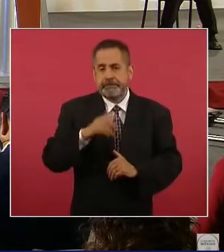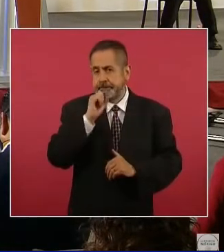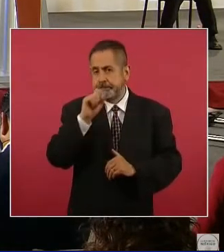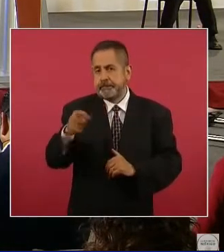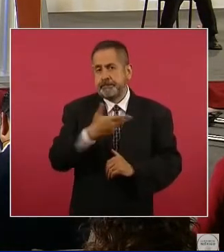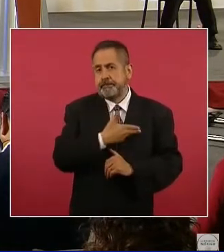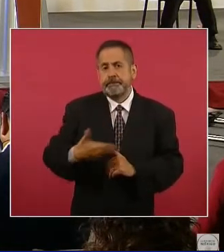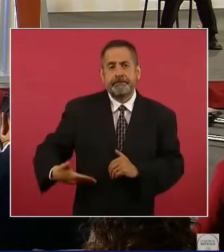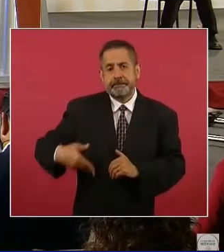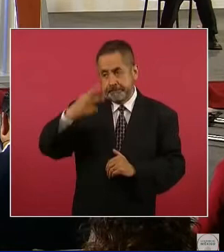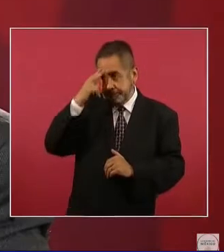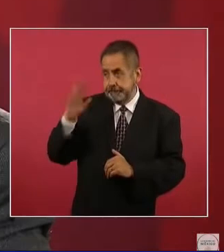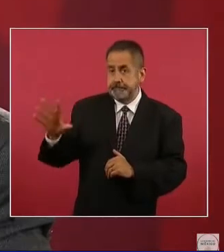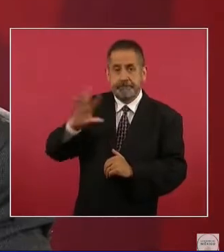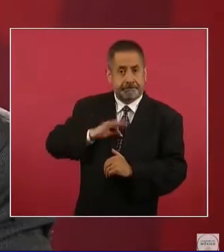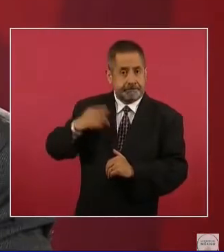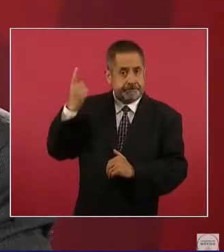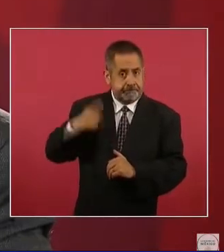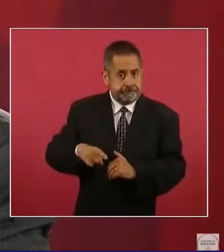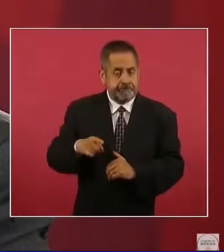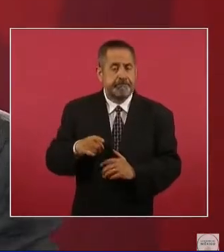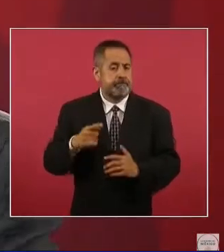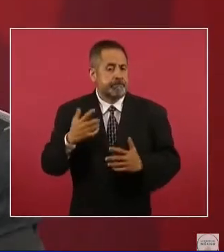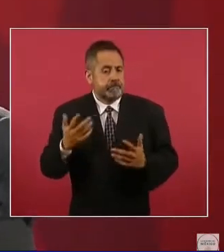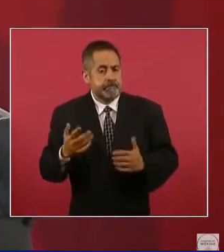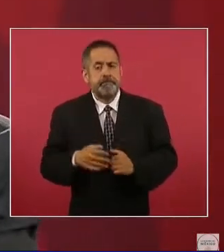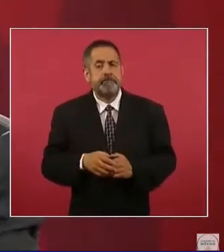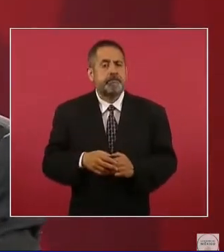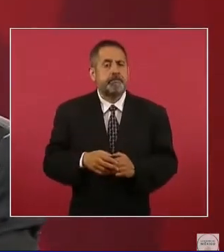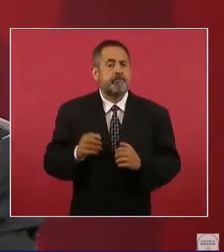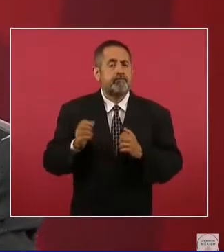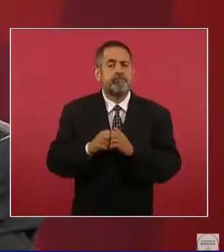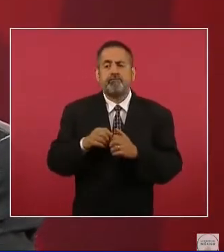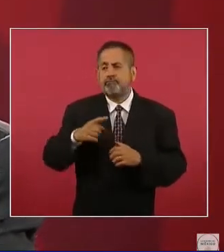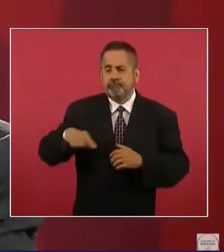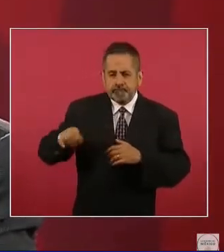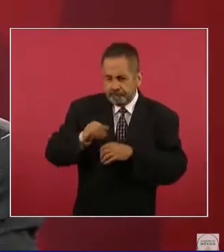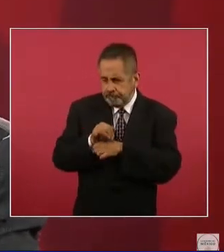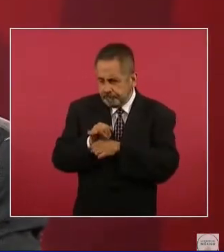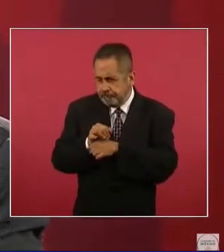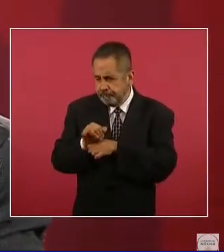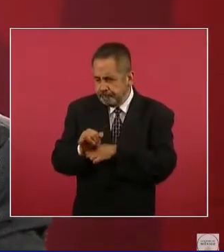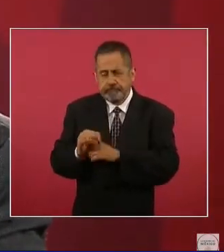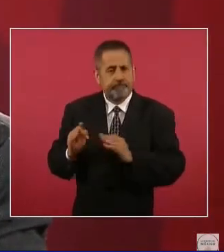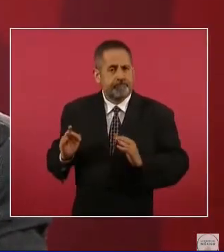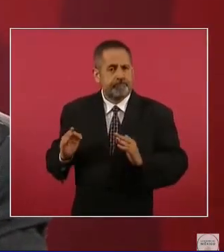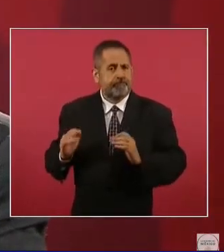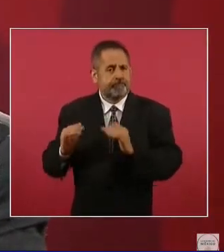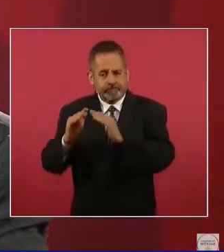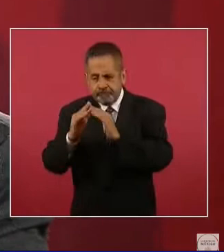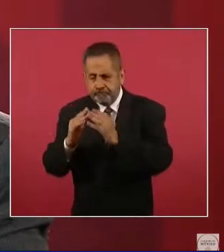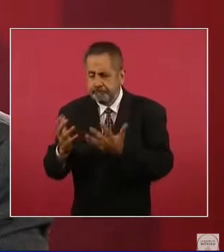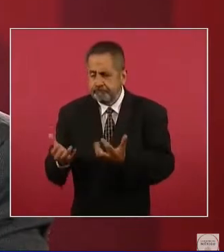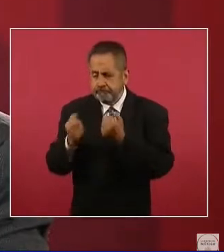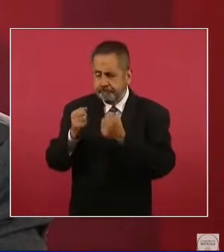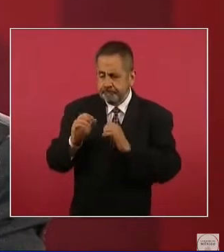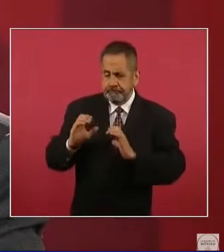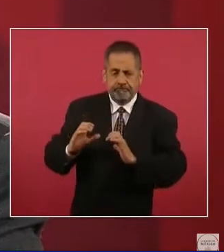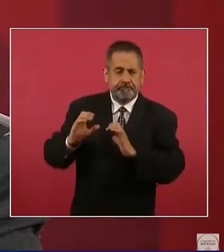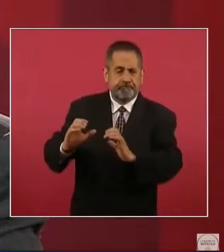república nos ha instruido para que además de los trabajos de investigación y salvamento arqueológico